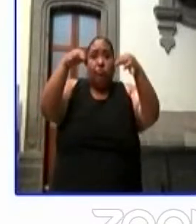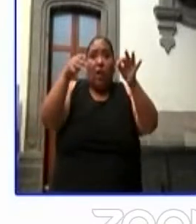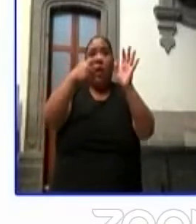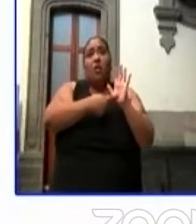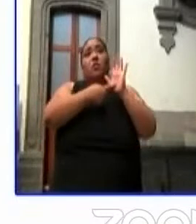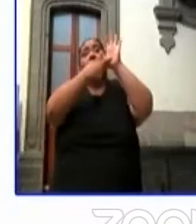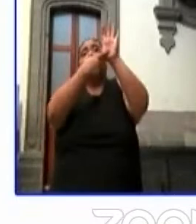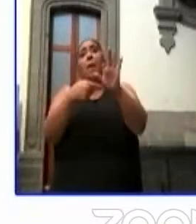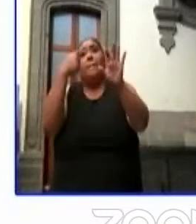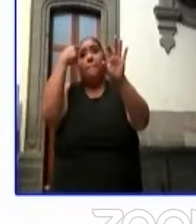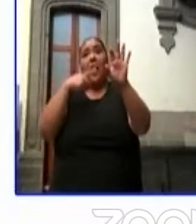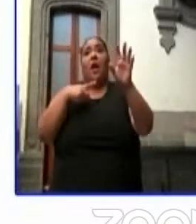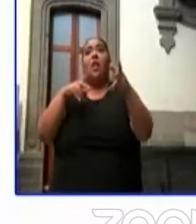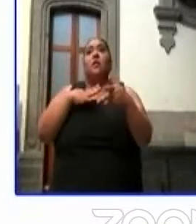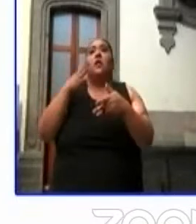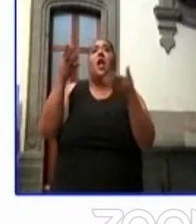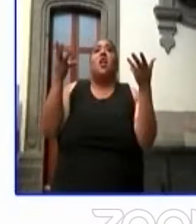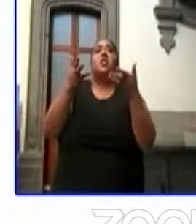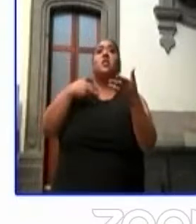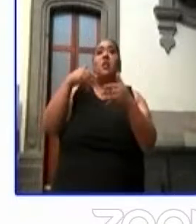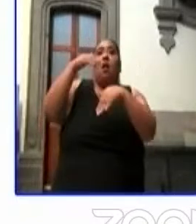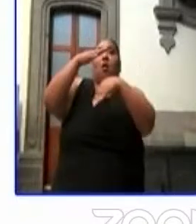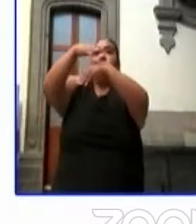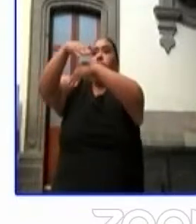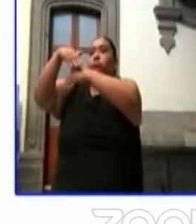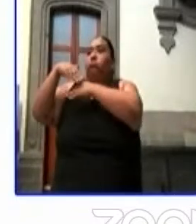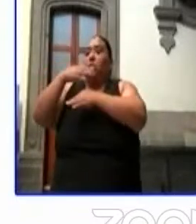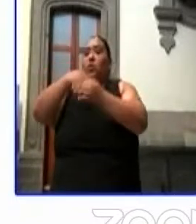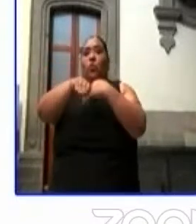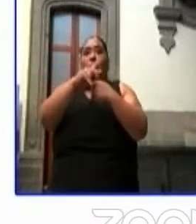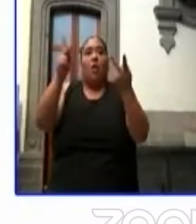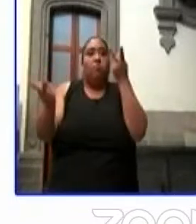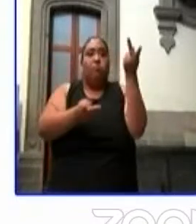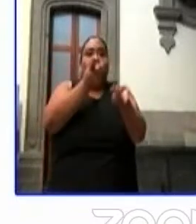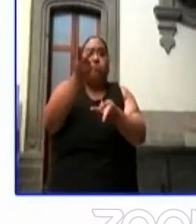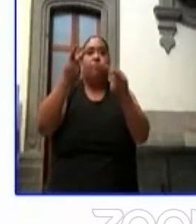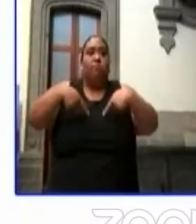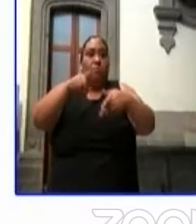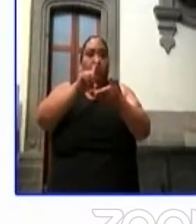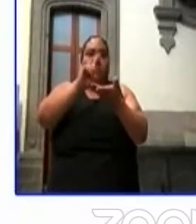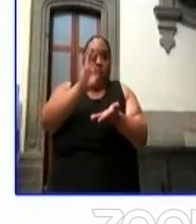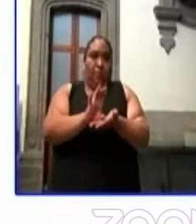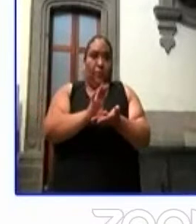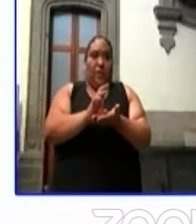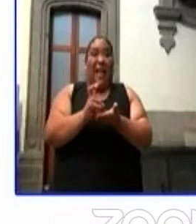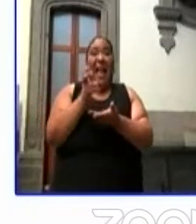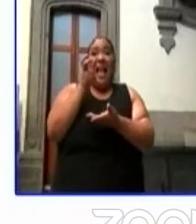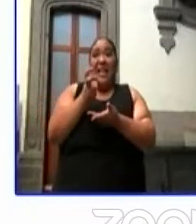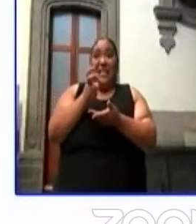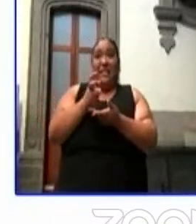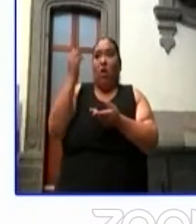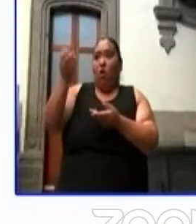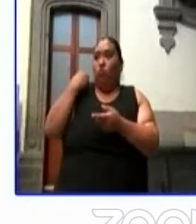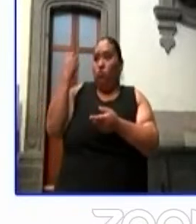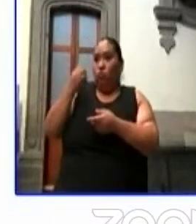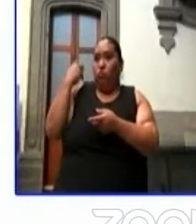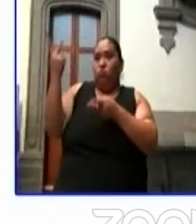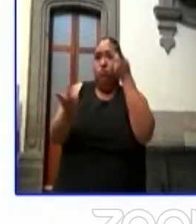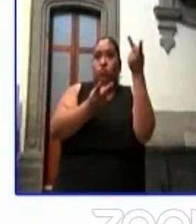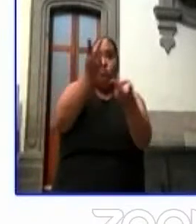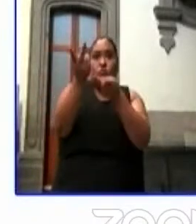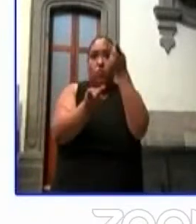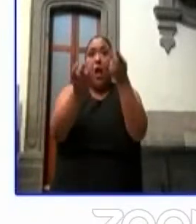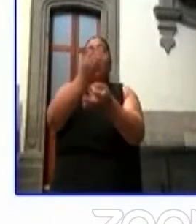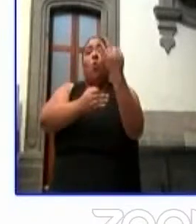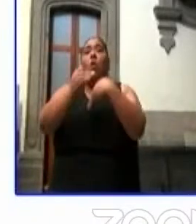favorecer consultas permanentes con las personas con discapacidad. Este es un foro de consulta. Más tarde tendremos las